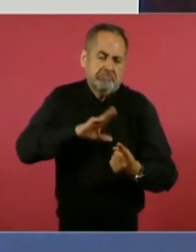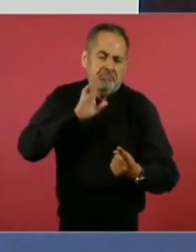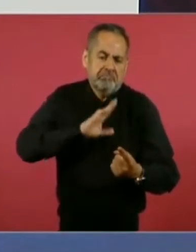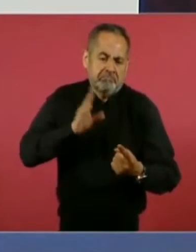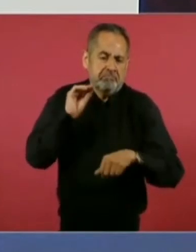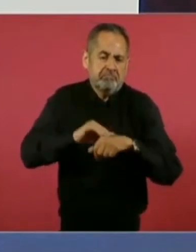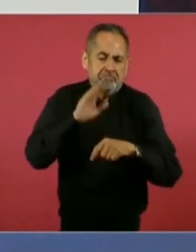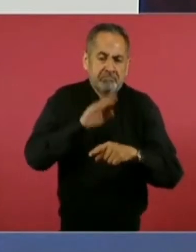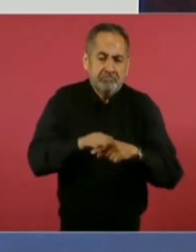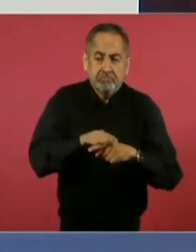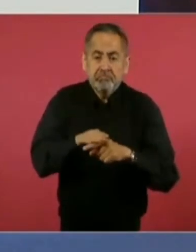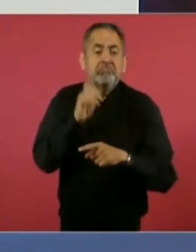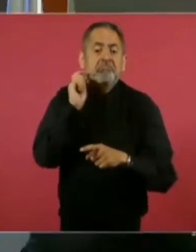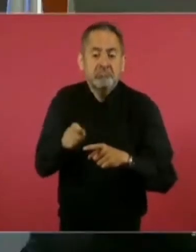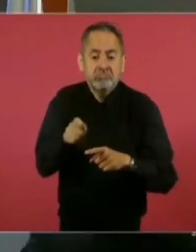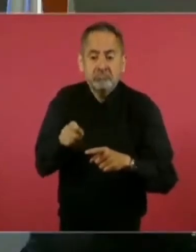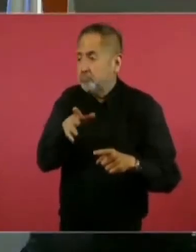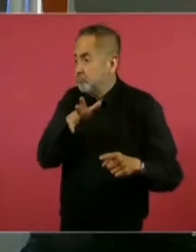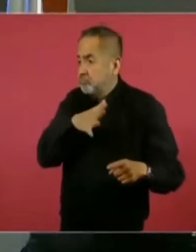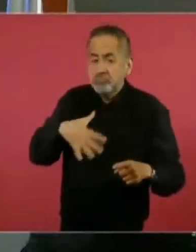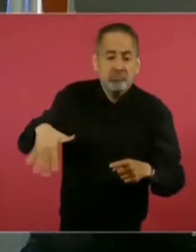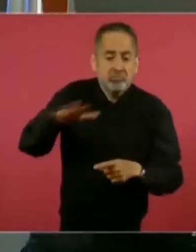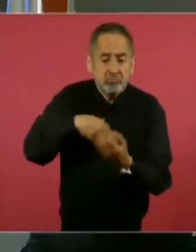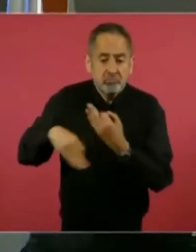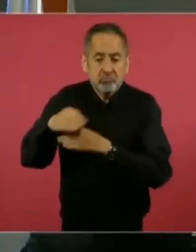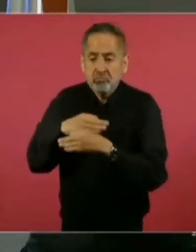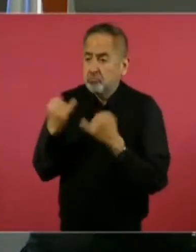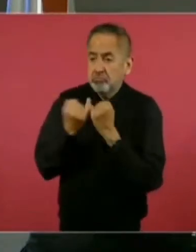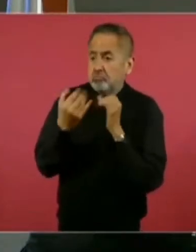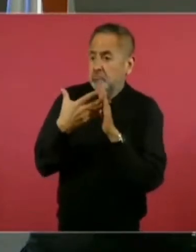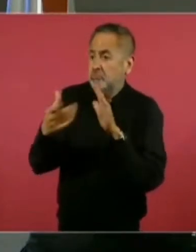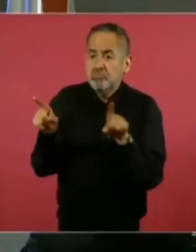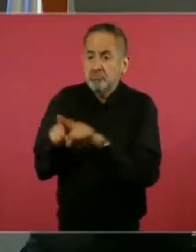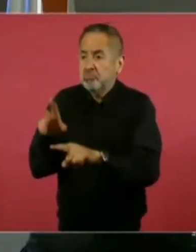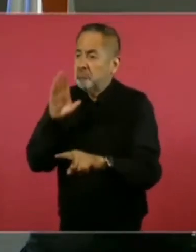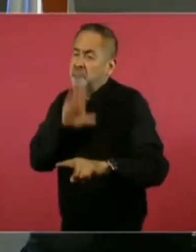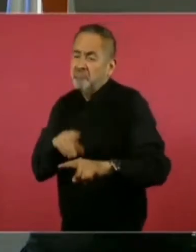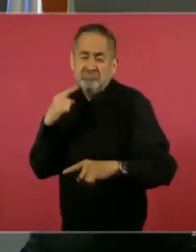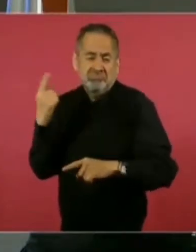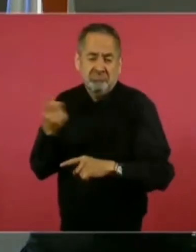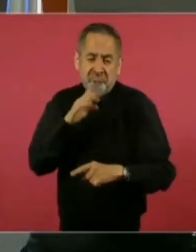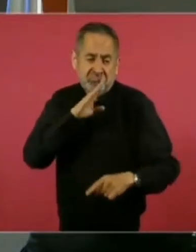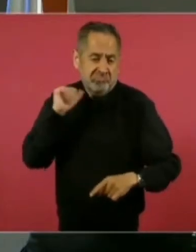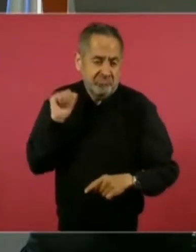prestigio de una institución creada para la defensa nacional, que debe ser